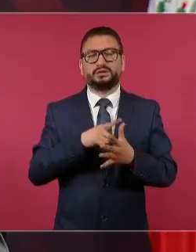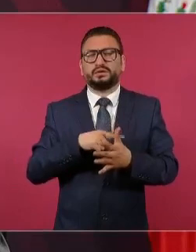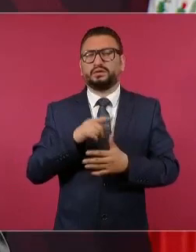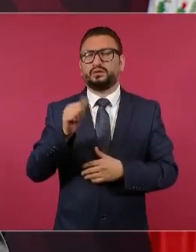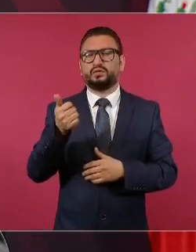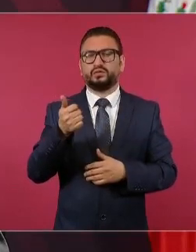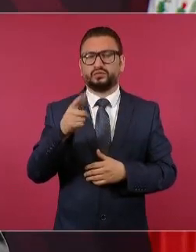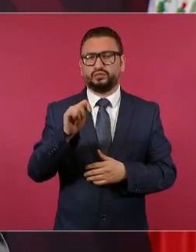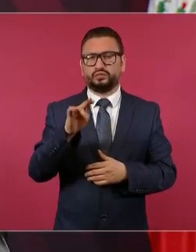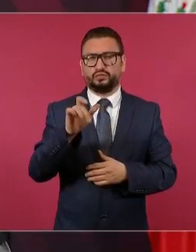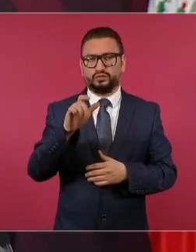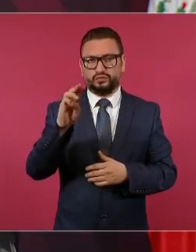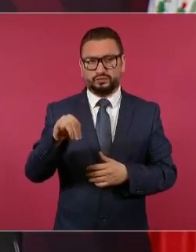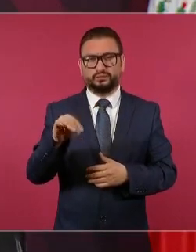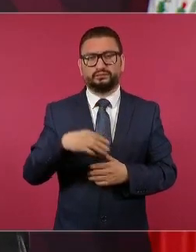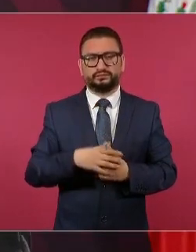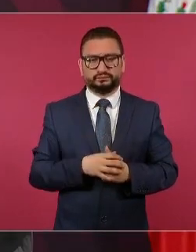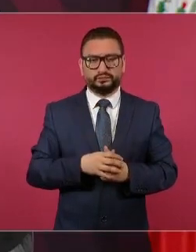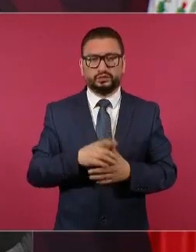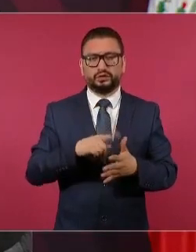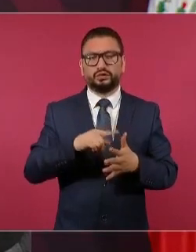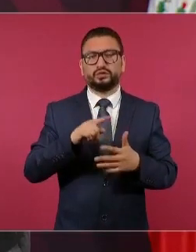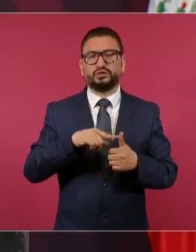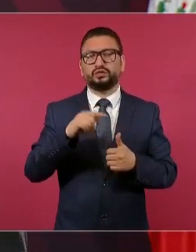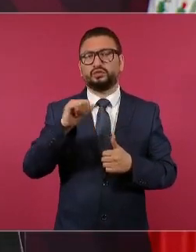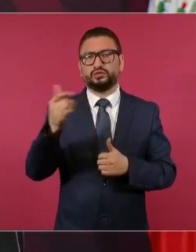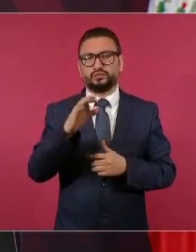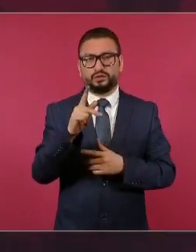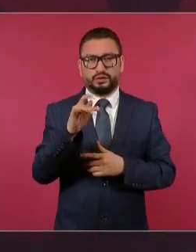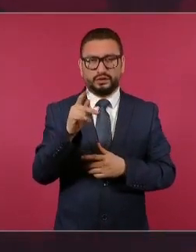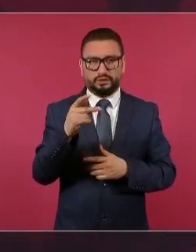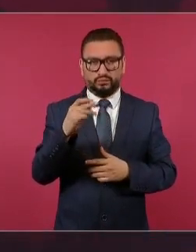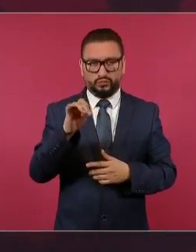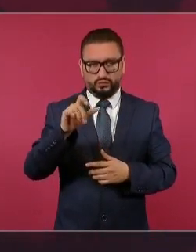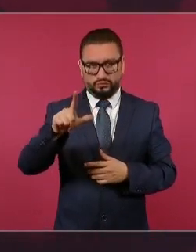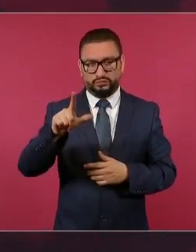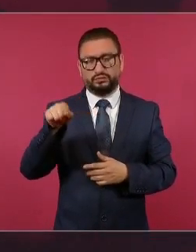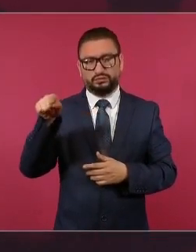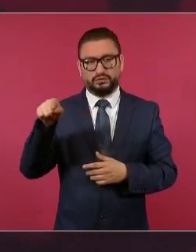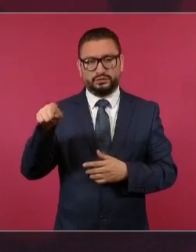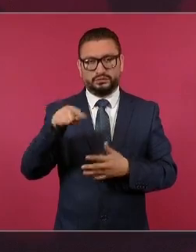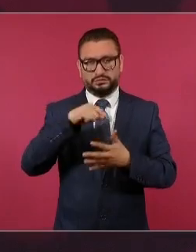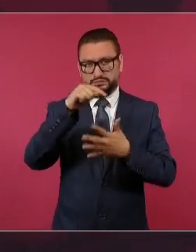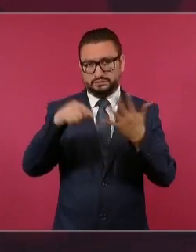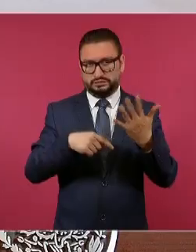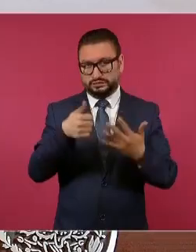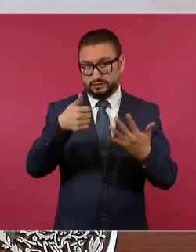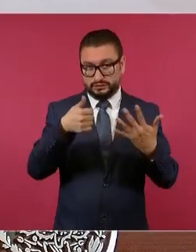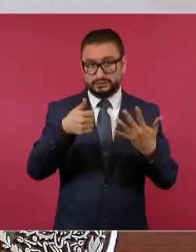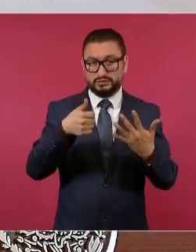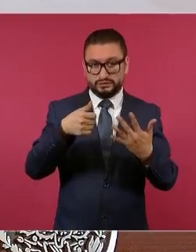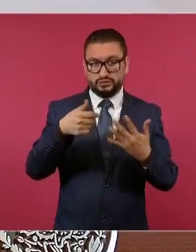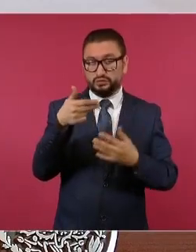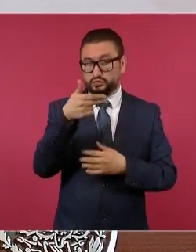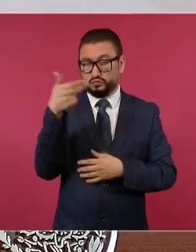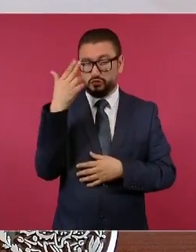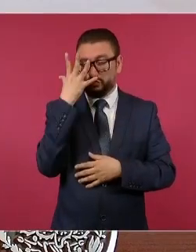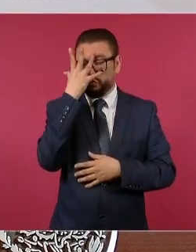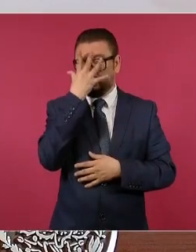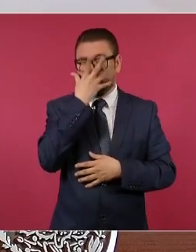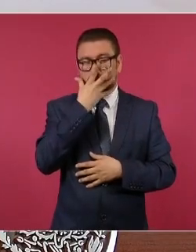otro en Tulum y otro en Calakmul. Y son hoteles